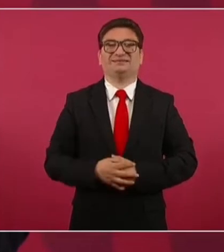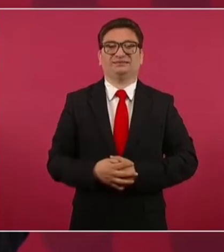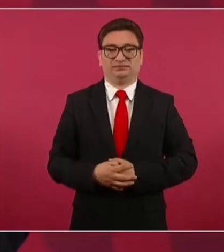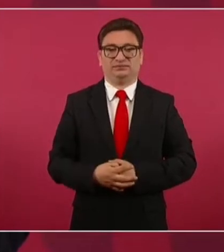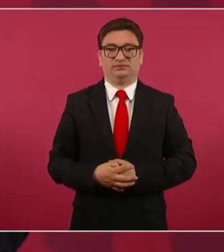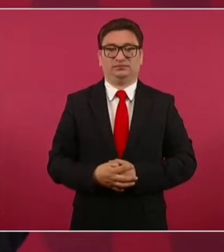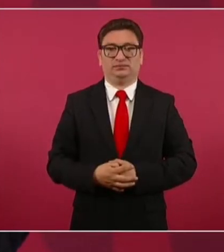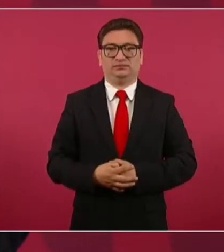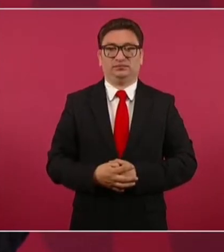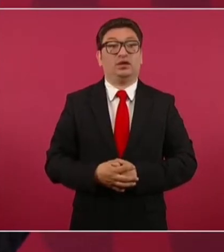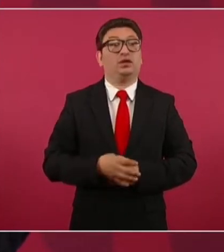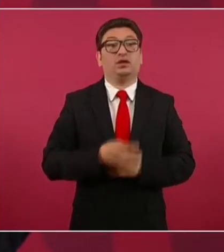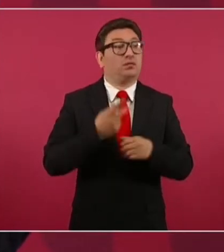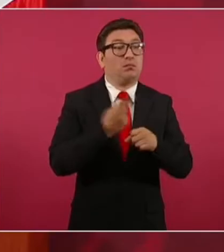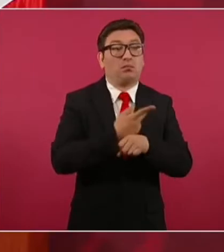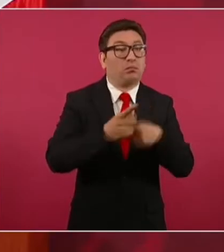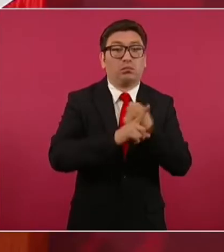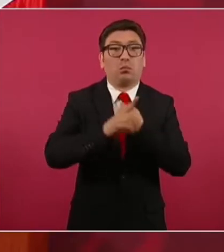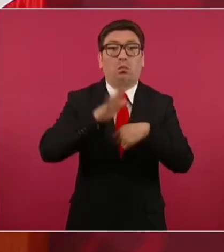y atendiendo las causas.